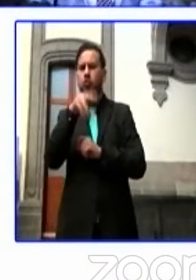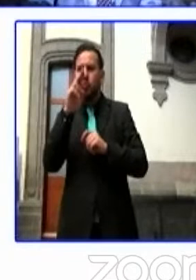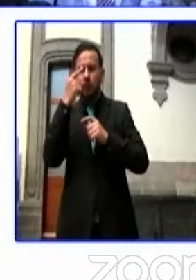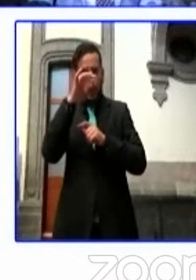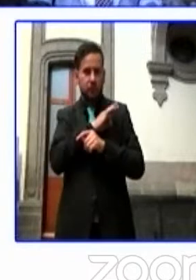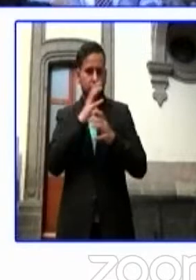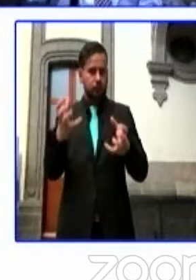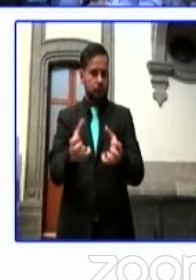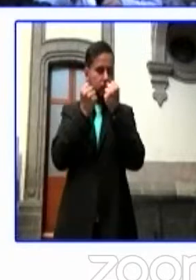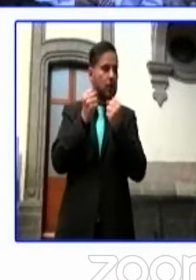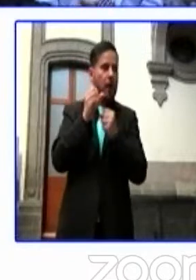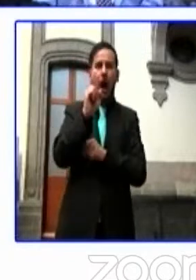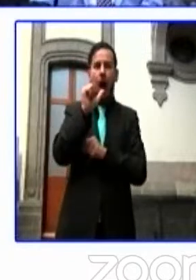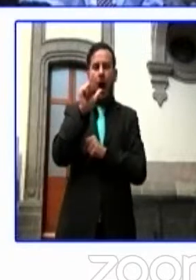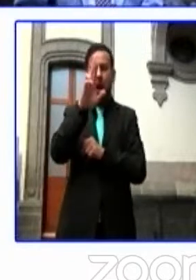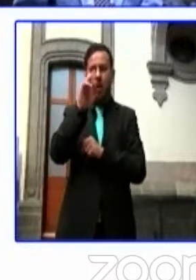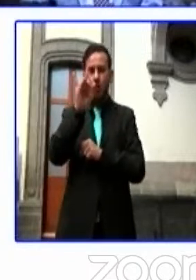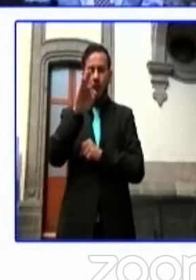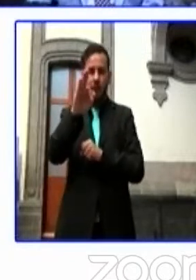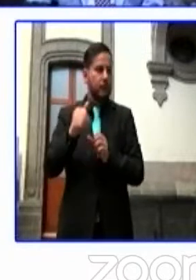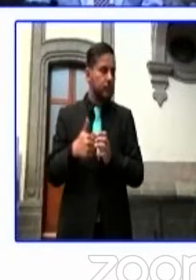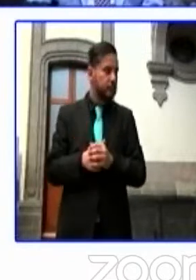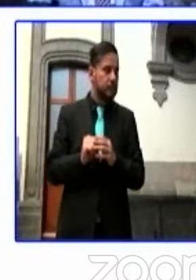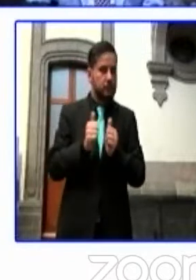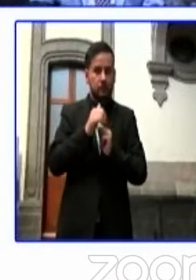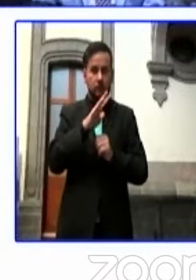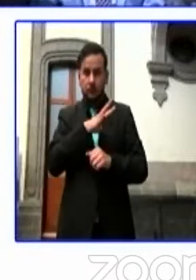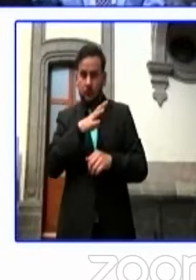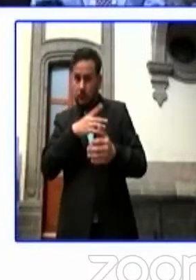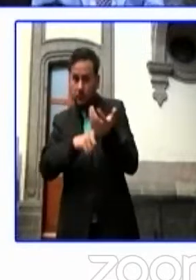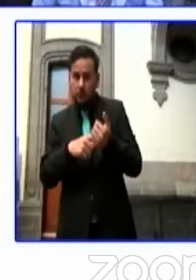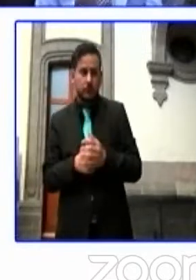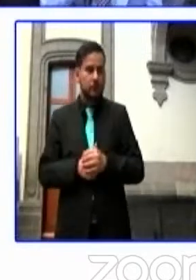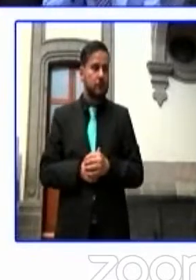Refugiados, ACNUR, a quien cedo el uso de la palabra.